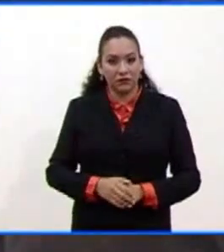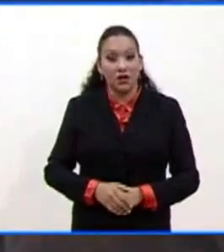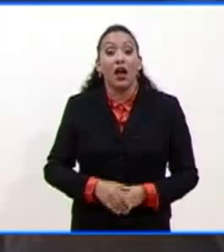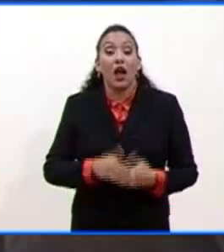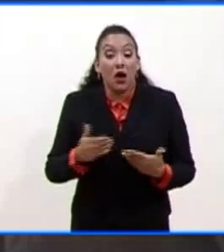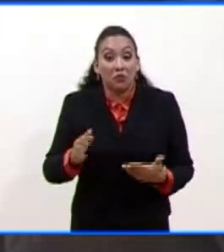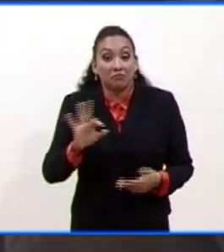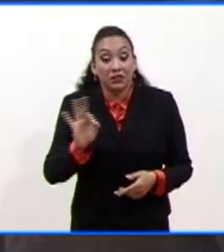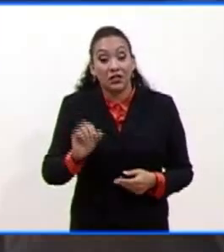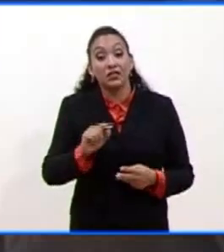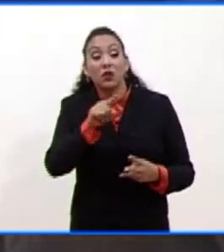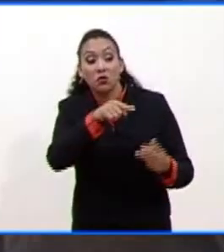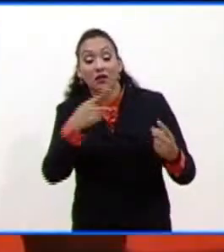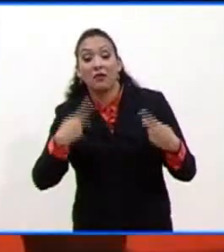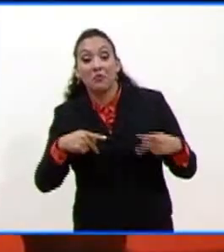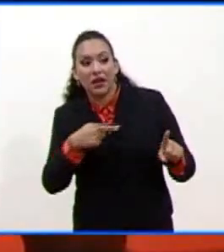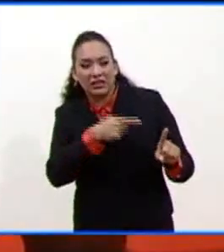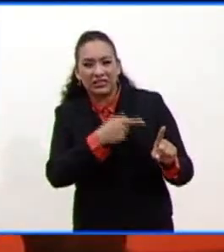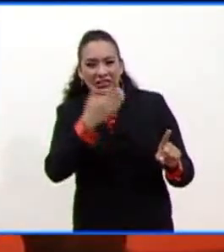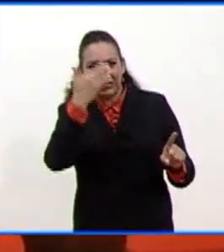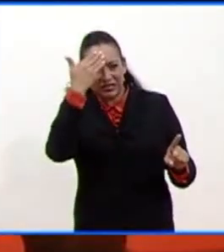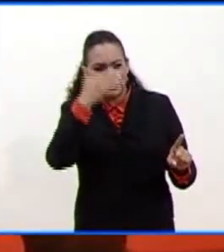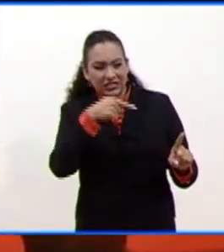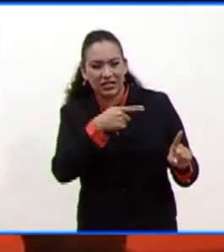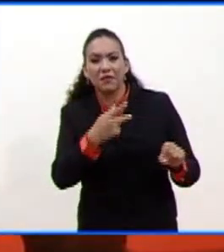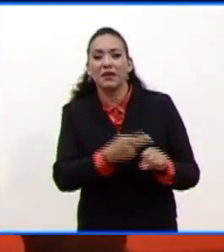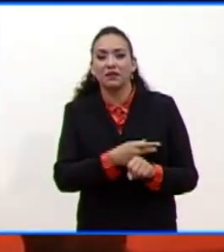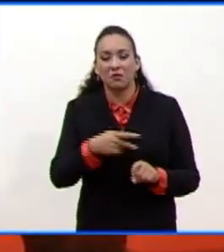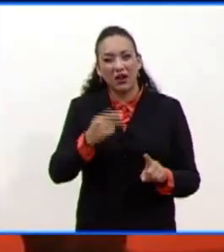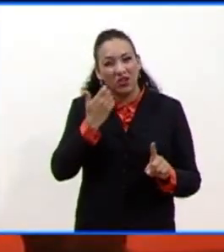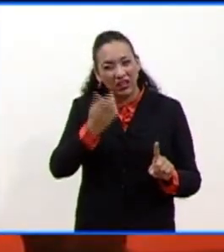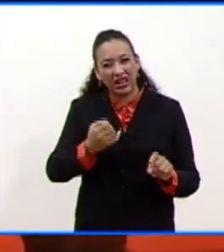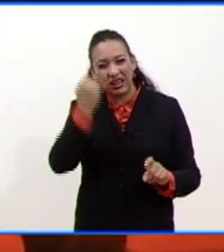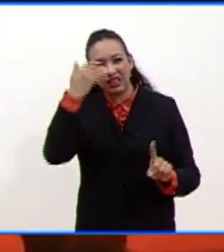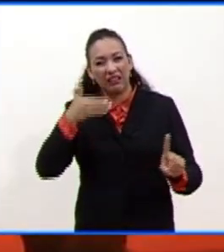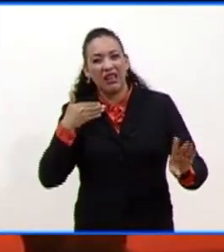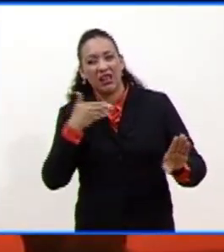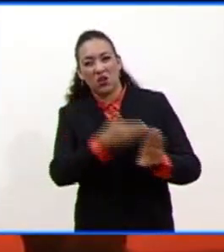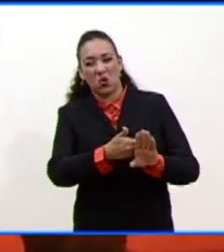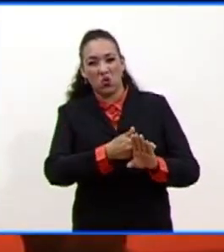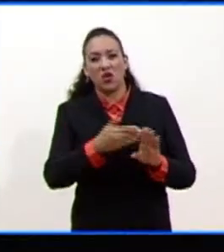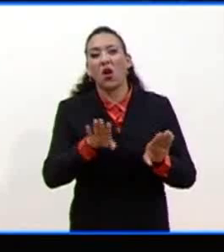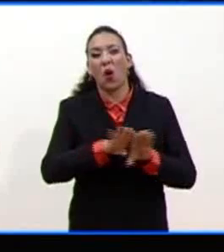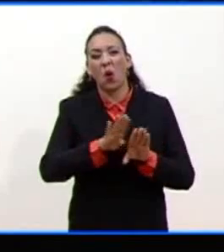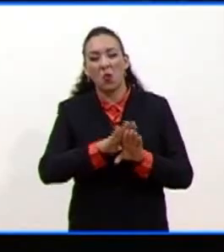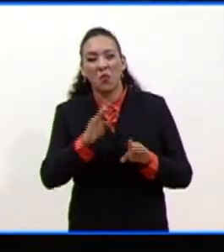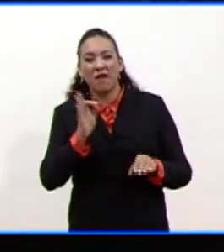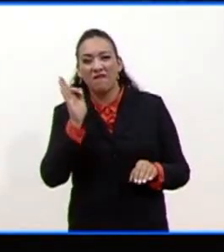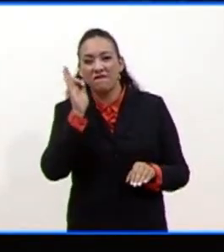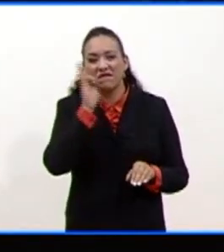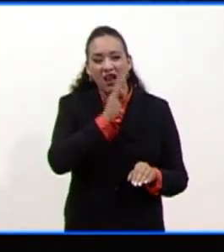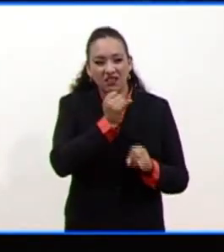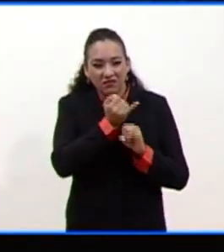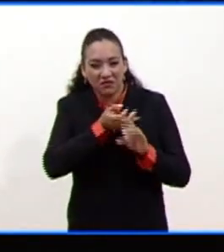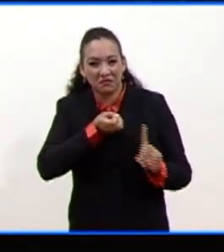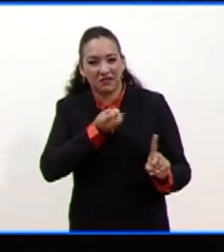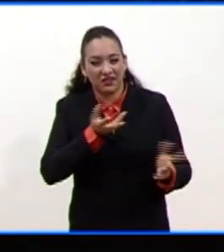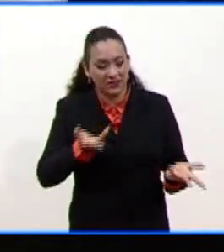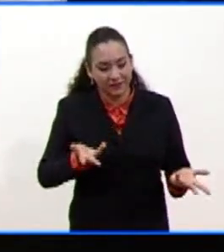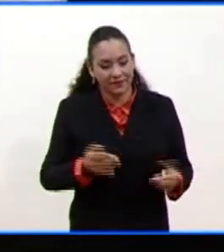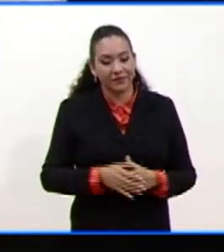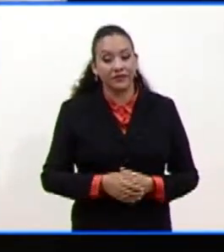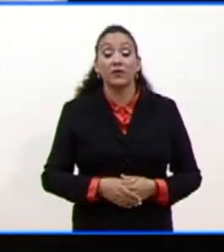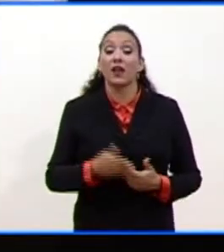un tercero se pueda ver afectada, mientras que dañar su imagen no haya sido el objeto principal de la investigación. Como parte